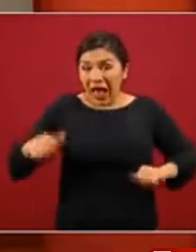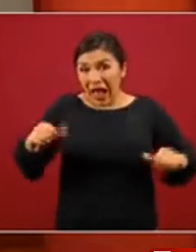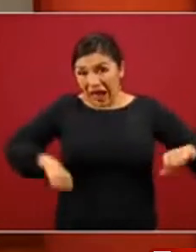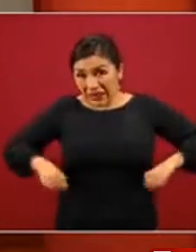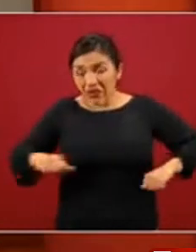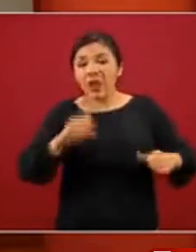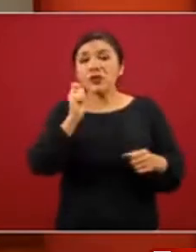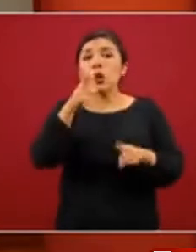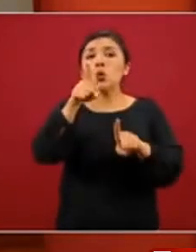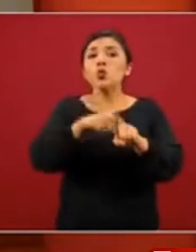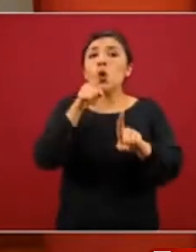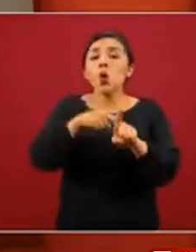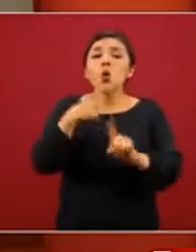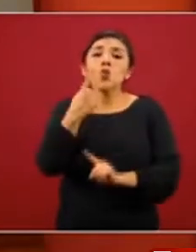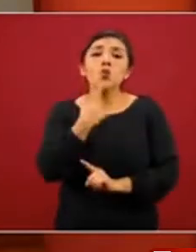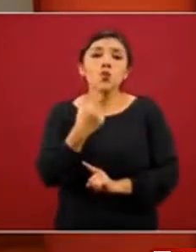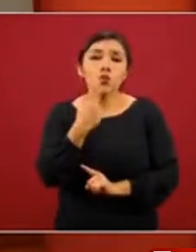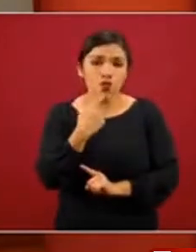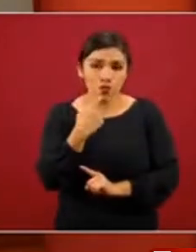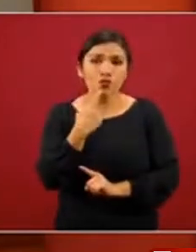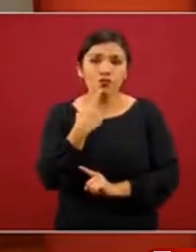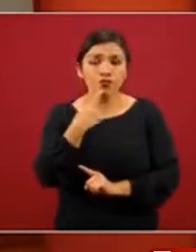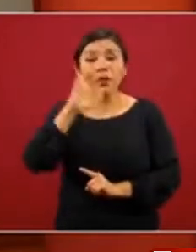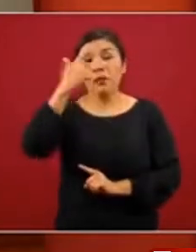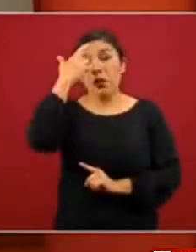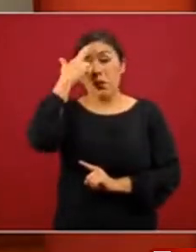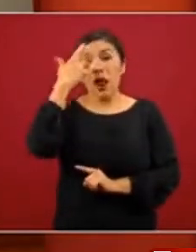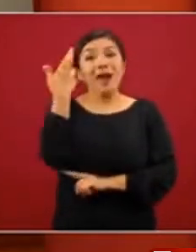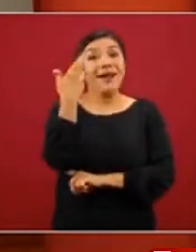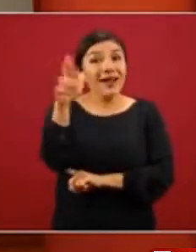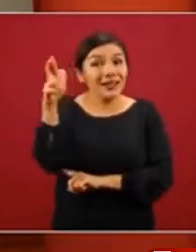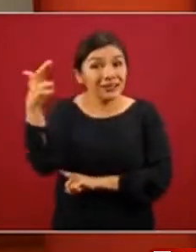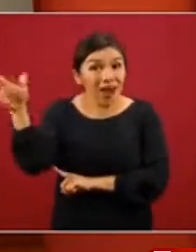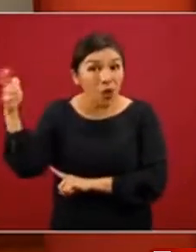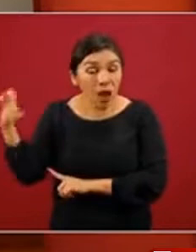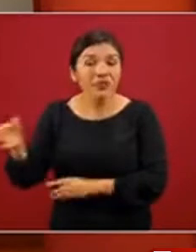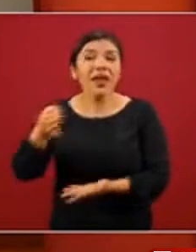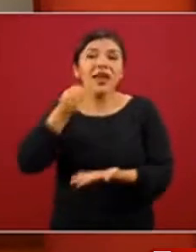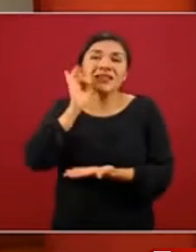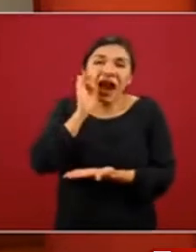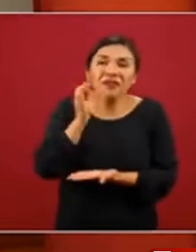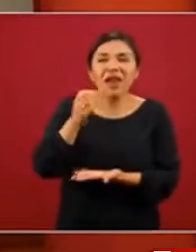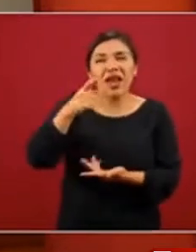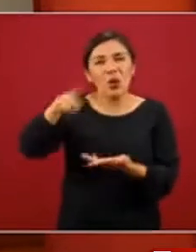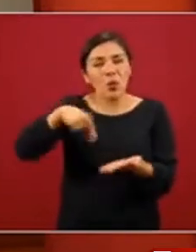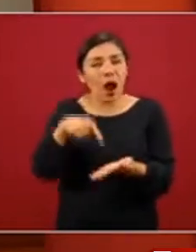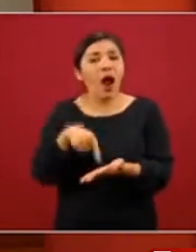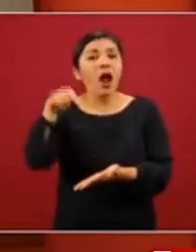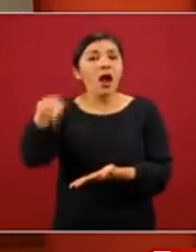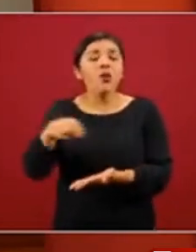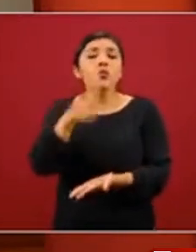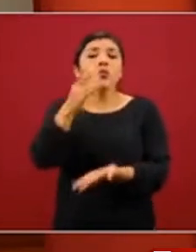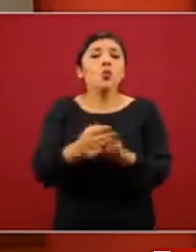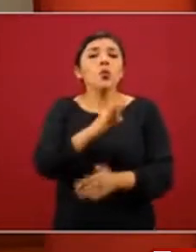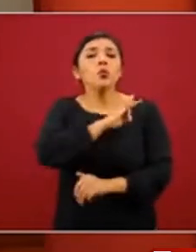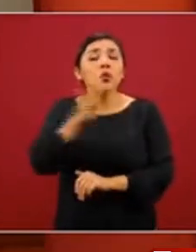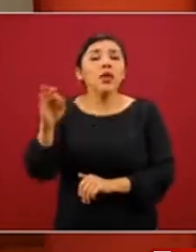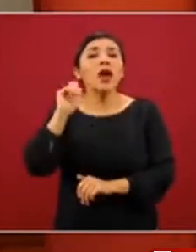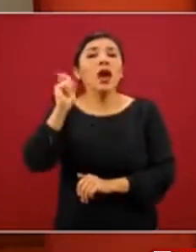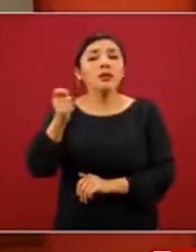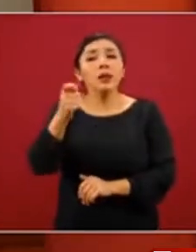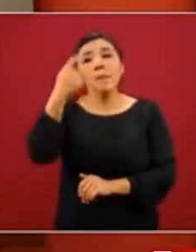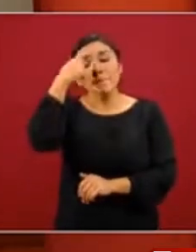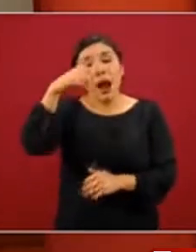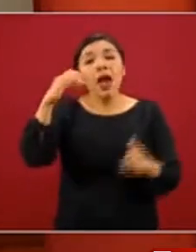el color rojo. Recordemos que los restaurantes y cafeterías solamente pueden brindar servicios